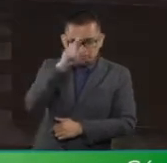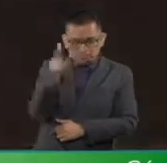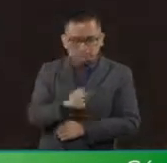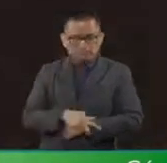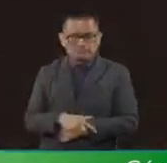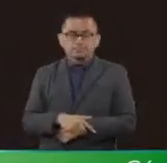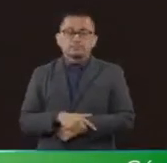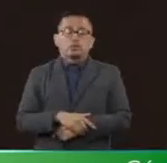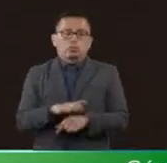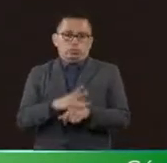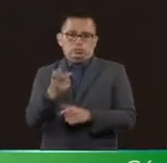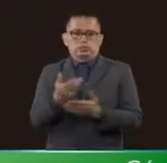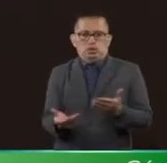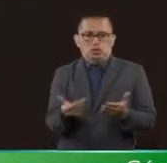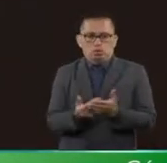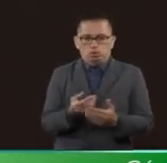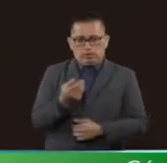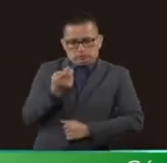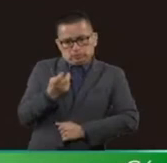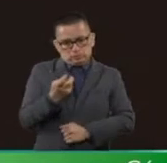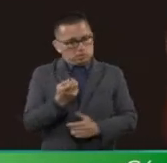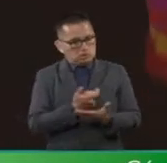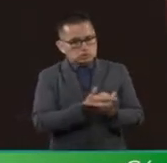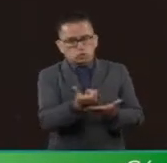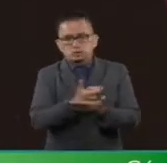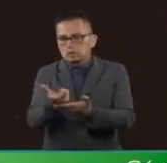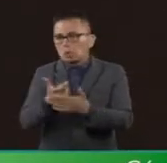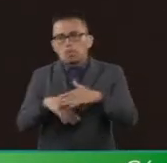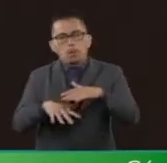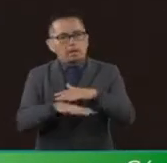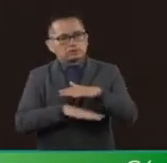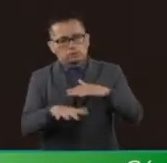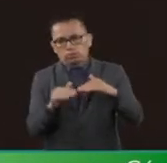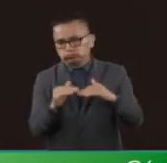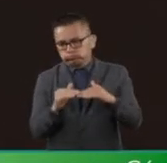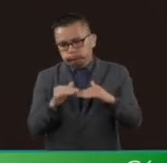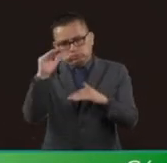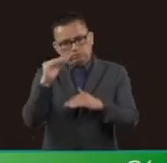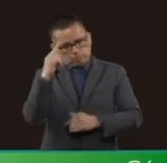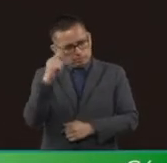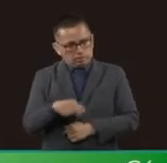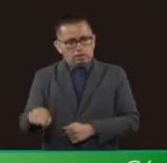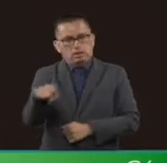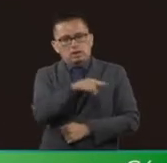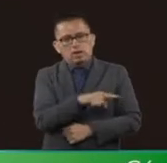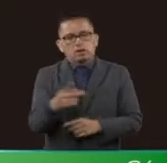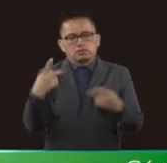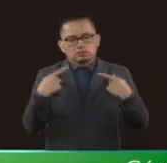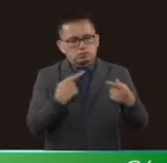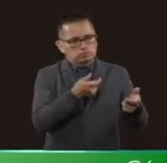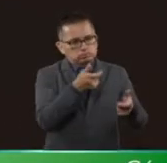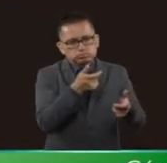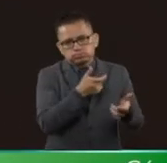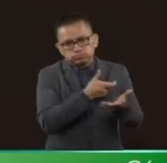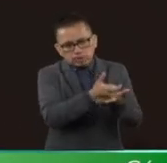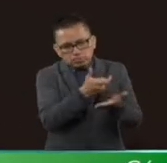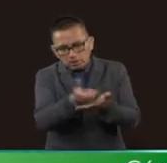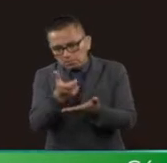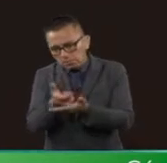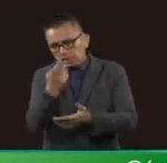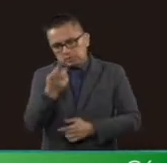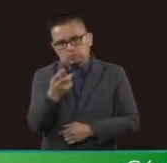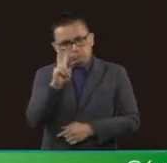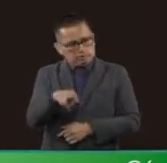el reconocimiento de este piso básico y a partir de ahí mayores aumentos salariales es una